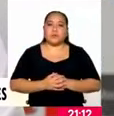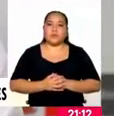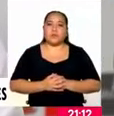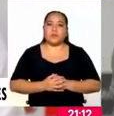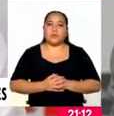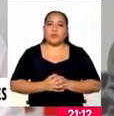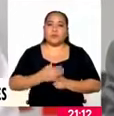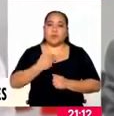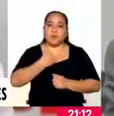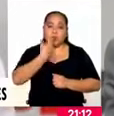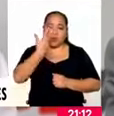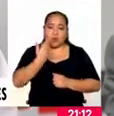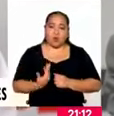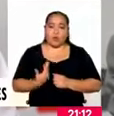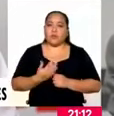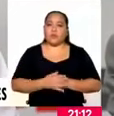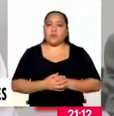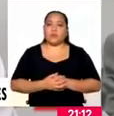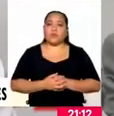me corresponde.